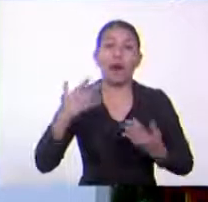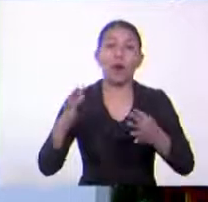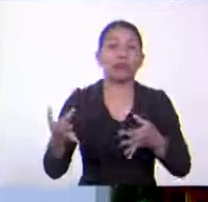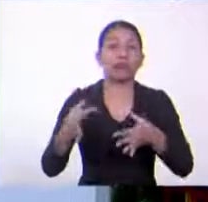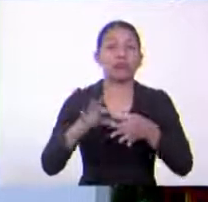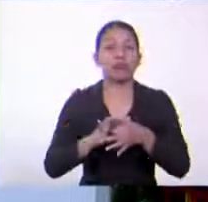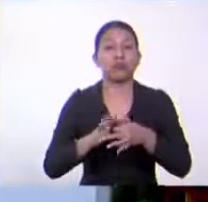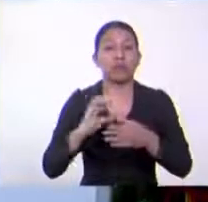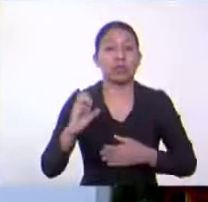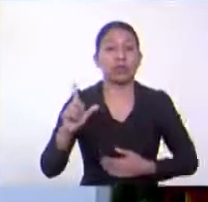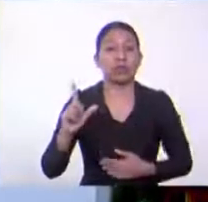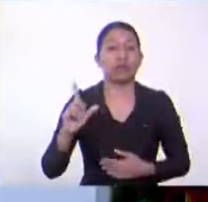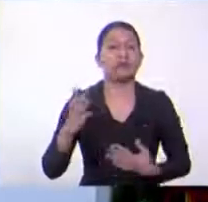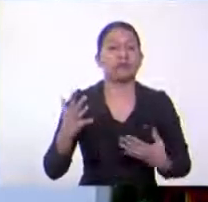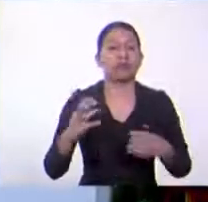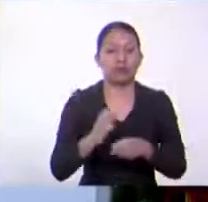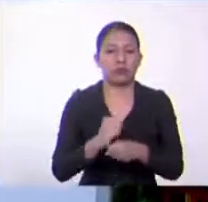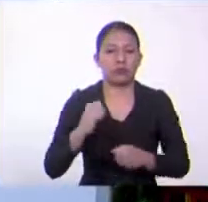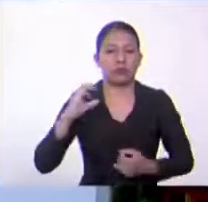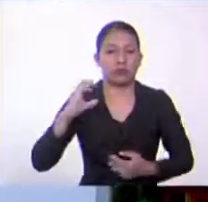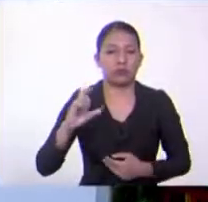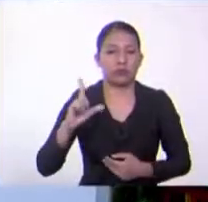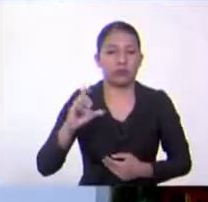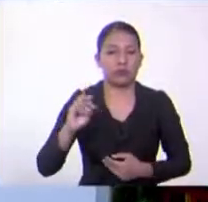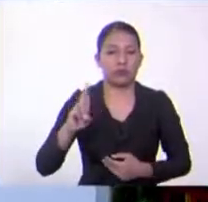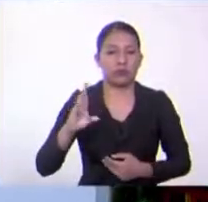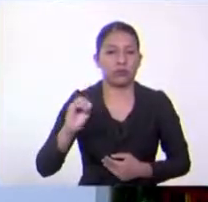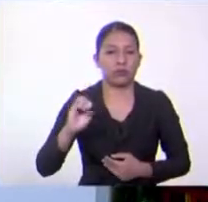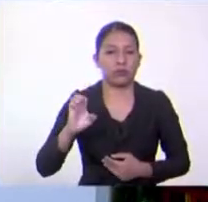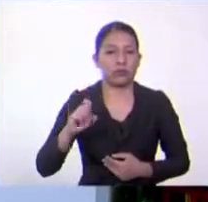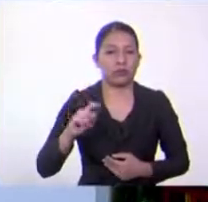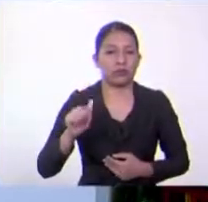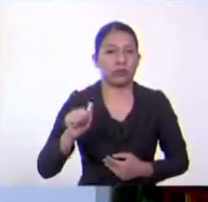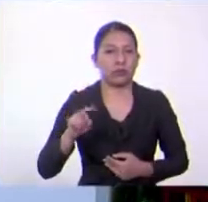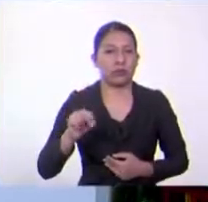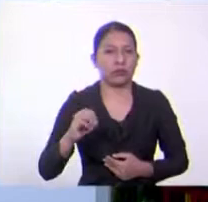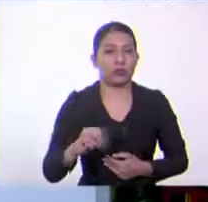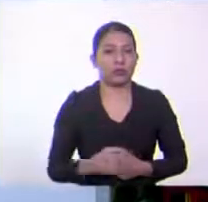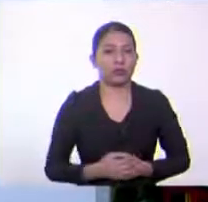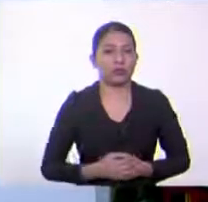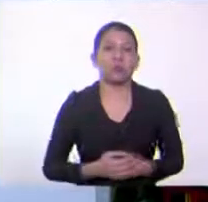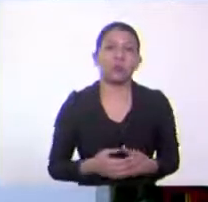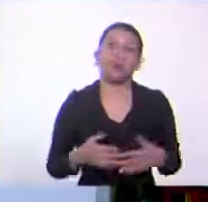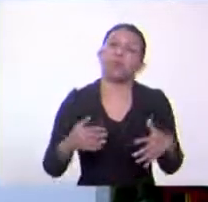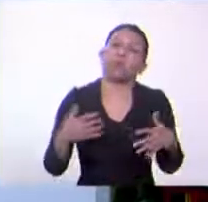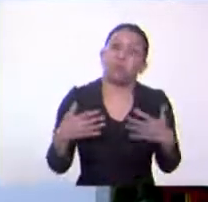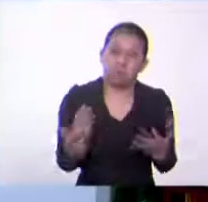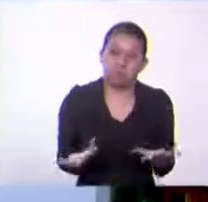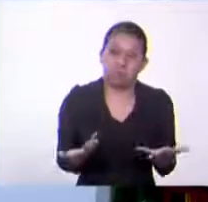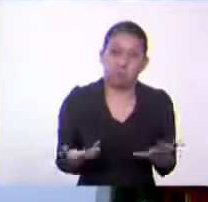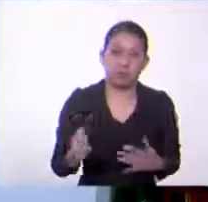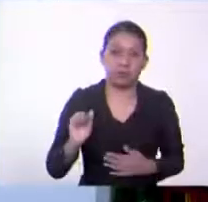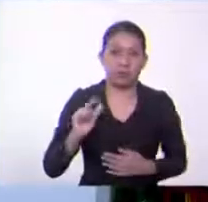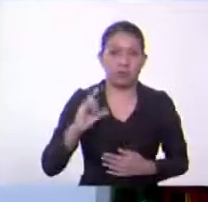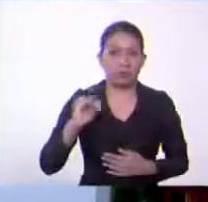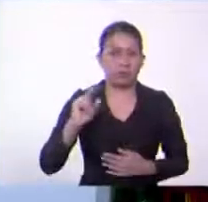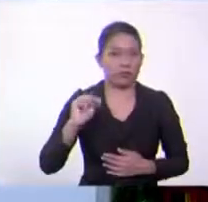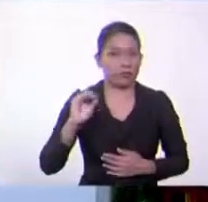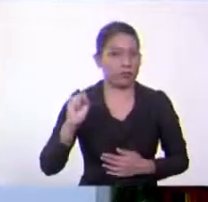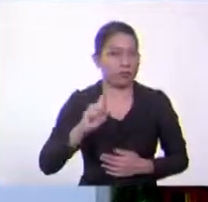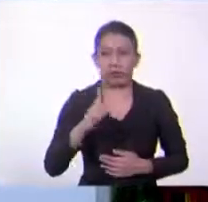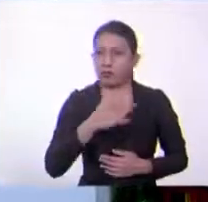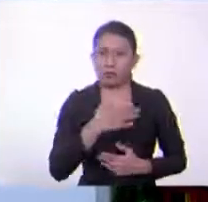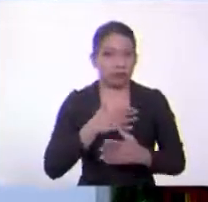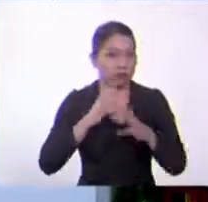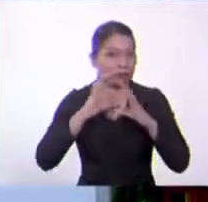al cloro, este compuesto se llama cloroetano. Por tanto, para los alcanos no tienen grupo